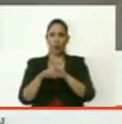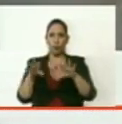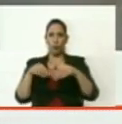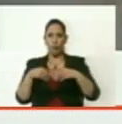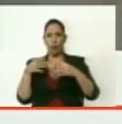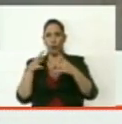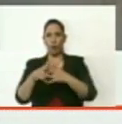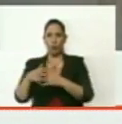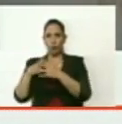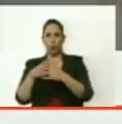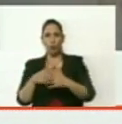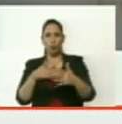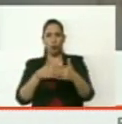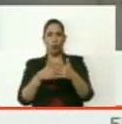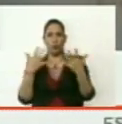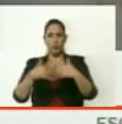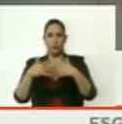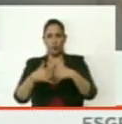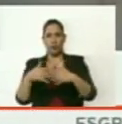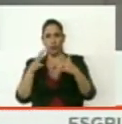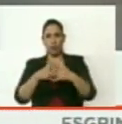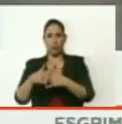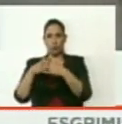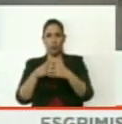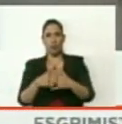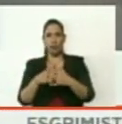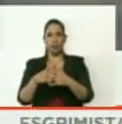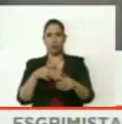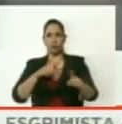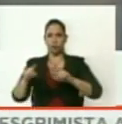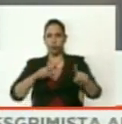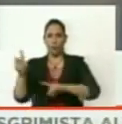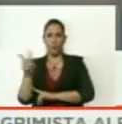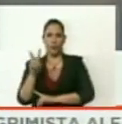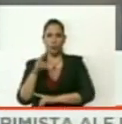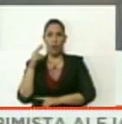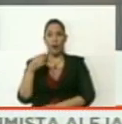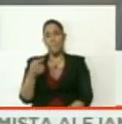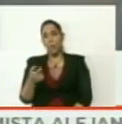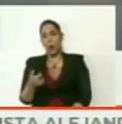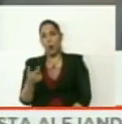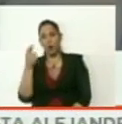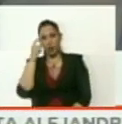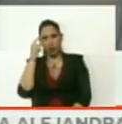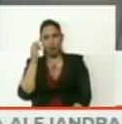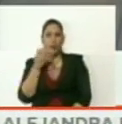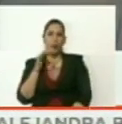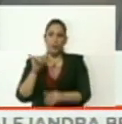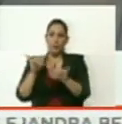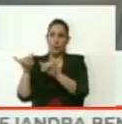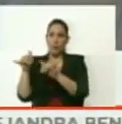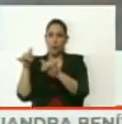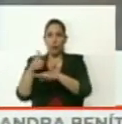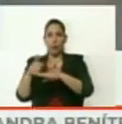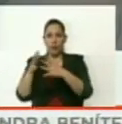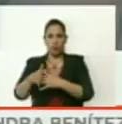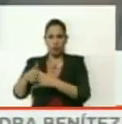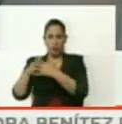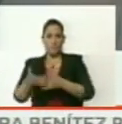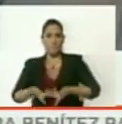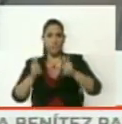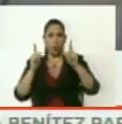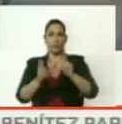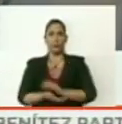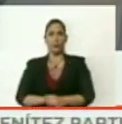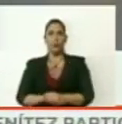Unidos o contra empresas estadounidenses que operan en Venezuela, teniendo en cuenta que hace pocos días se supo que el mismo gobierno de los Estados Unidos le permitía